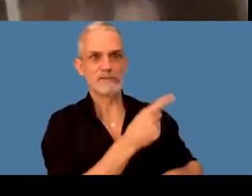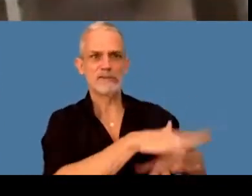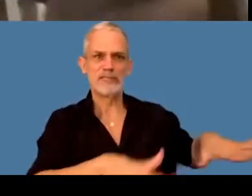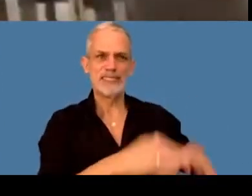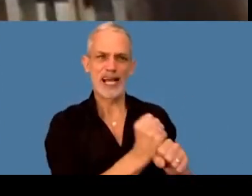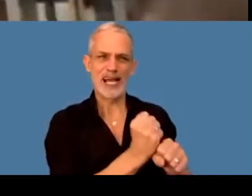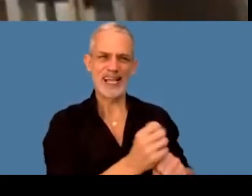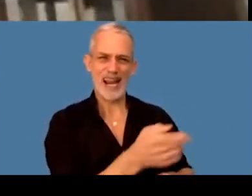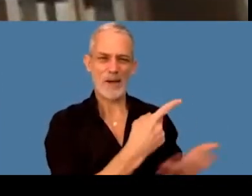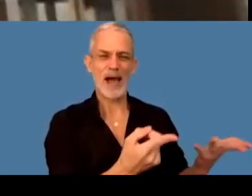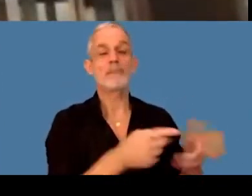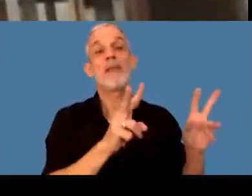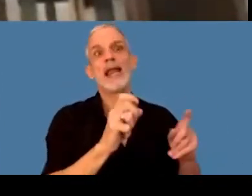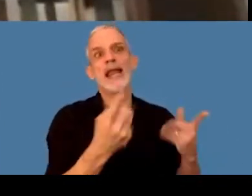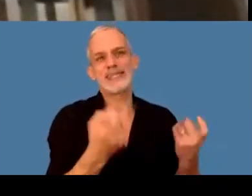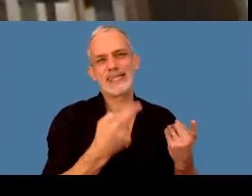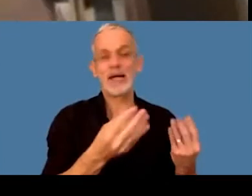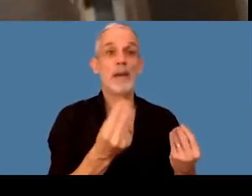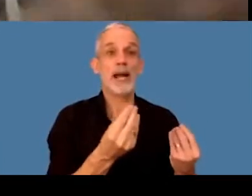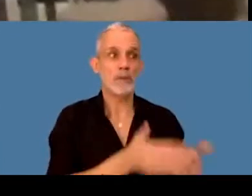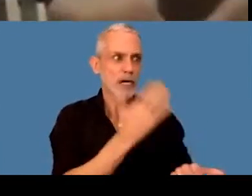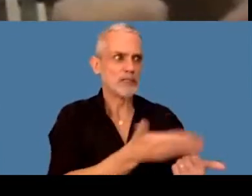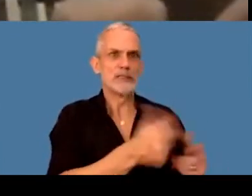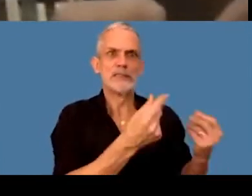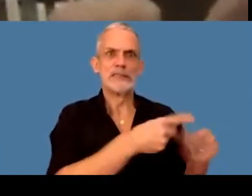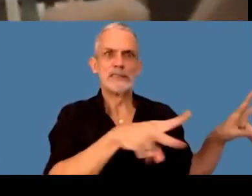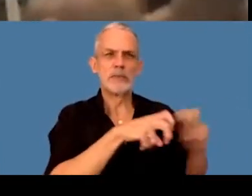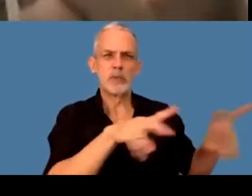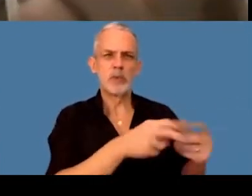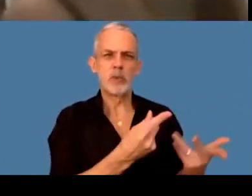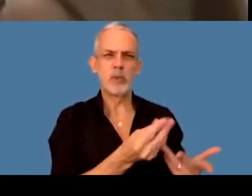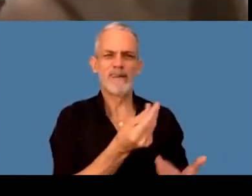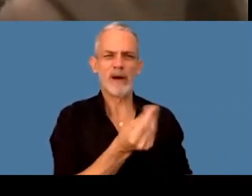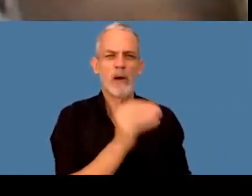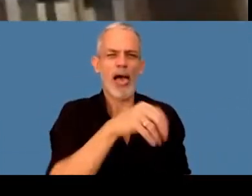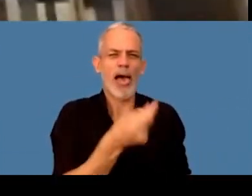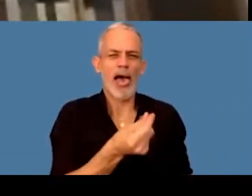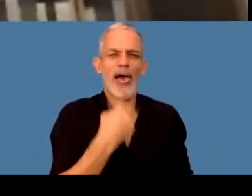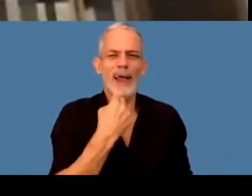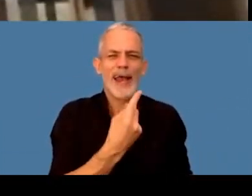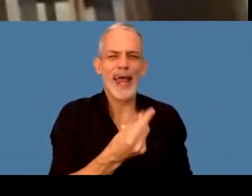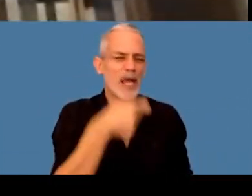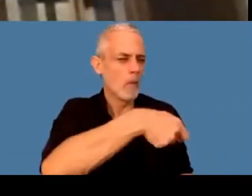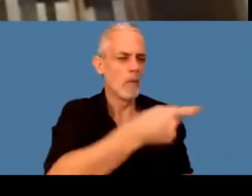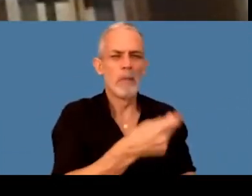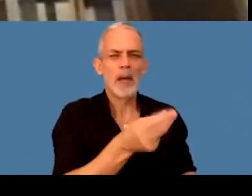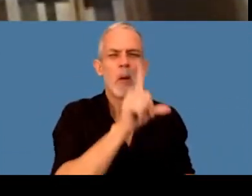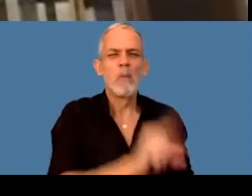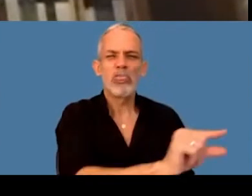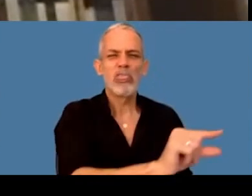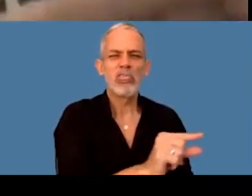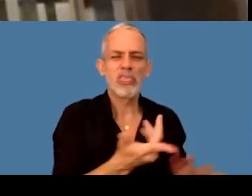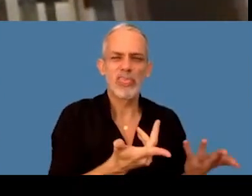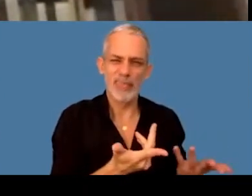En términos de maximización de ganancia por el poco valor agregado. Cuanto menos pago a la mano de obra,